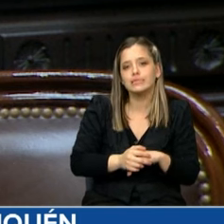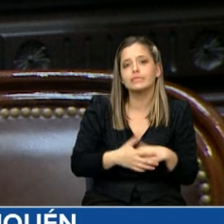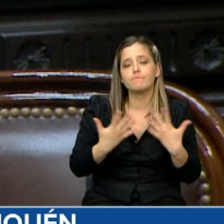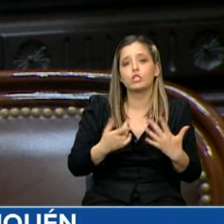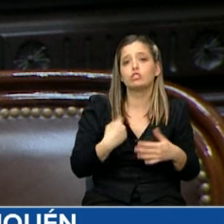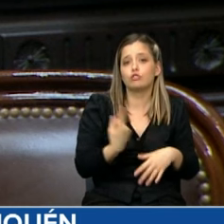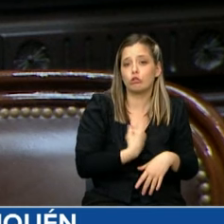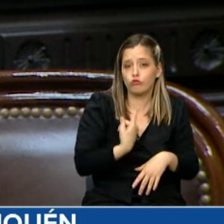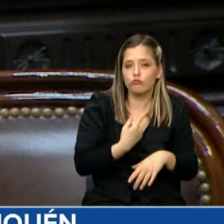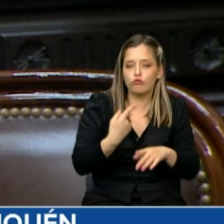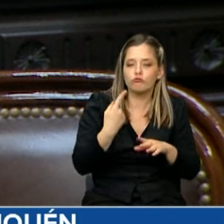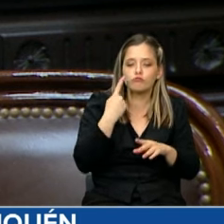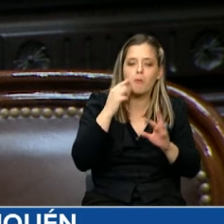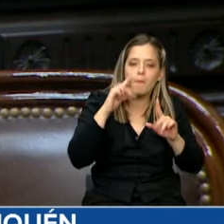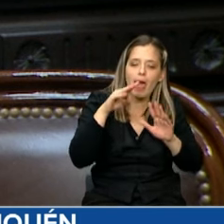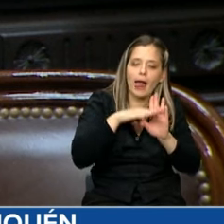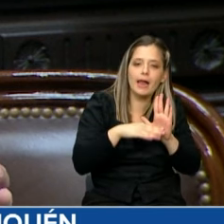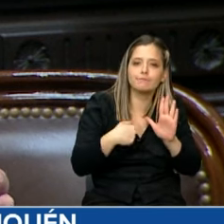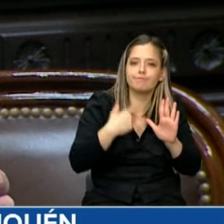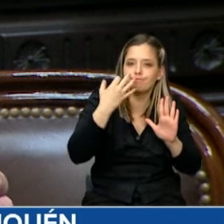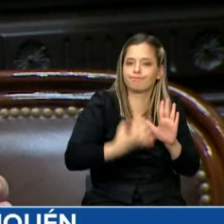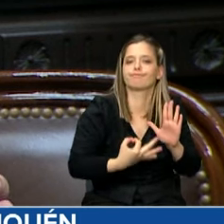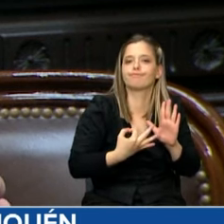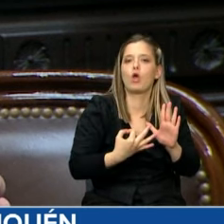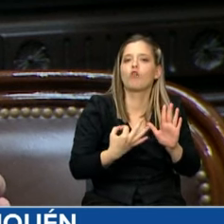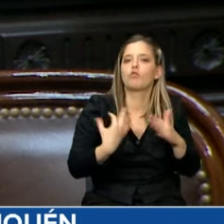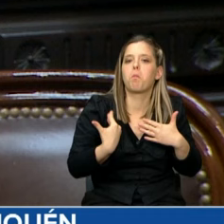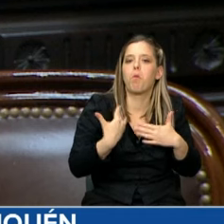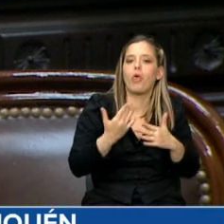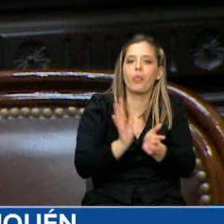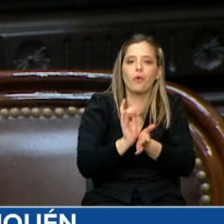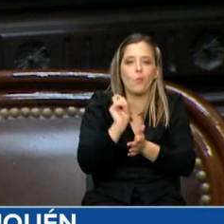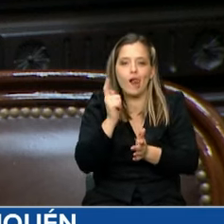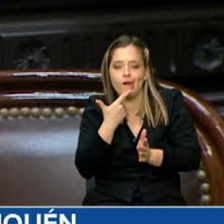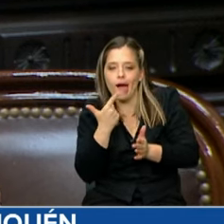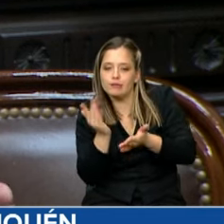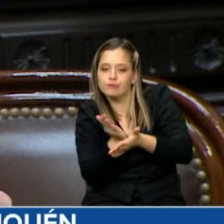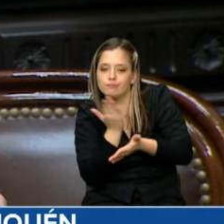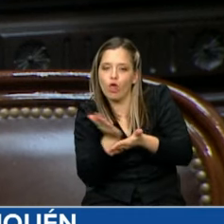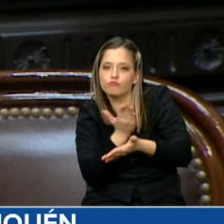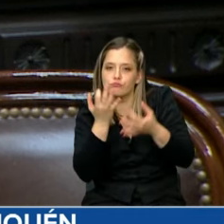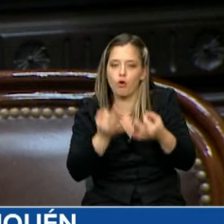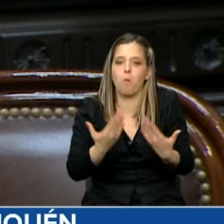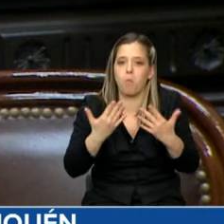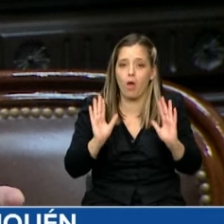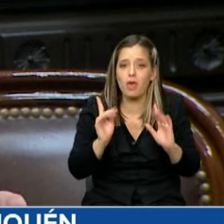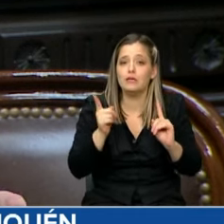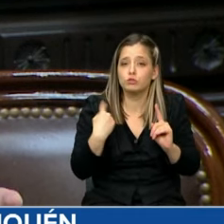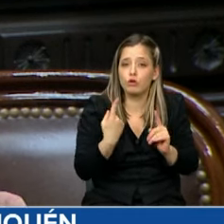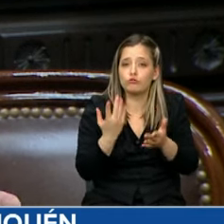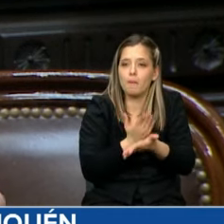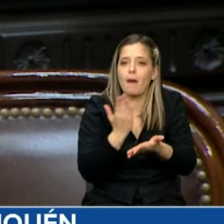las medidas indicadas nosotros podemos monetizar nuestro subsuelo y para poder monetizar nuestro subsuelo Hay que seguir